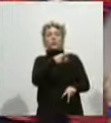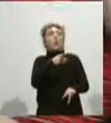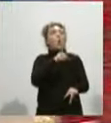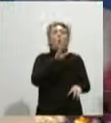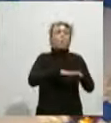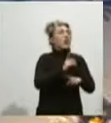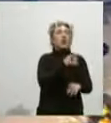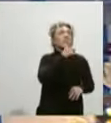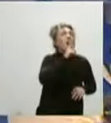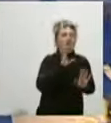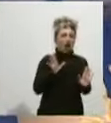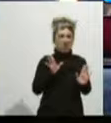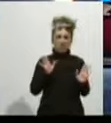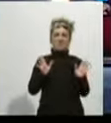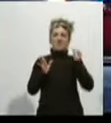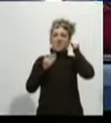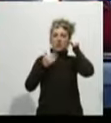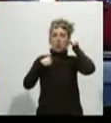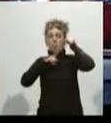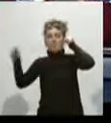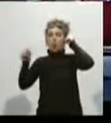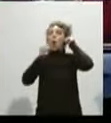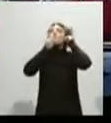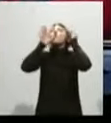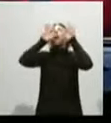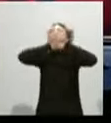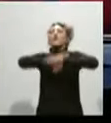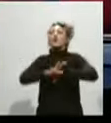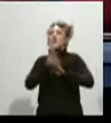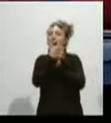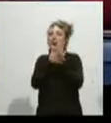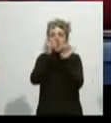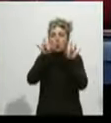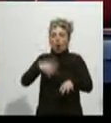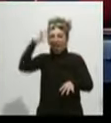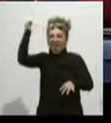voy. ¡Qué miedo! Gracias, Kiko. Buenas noches.